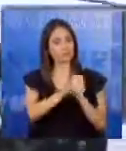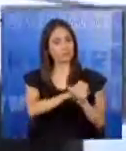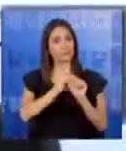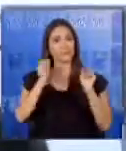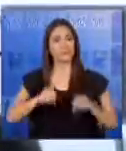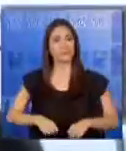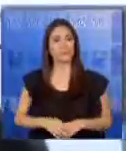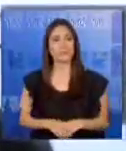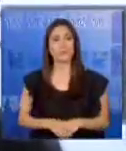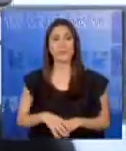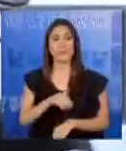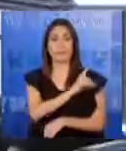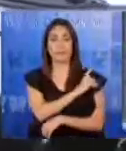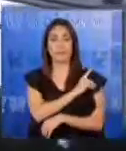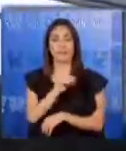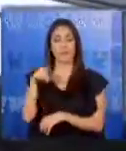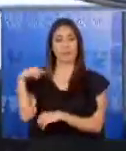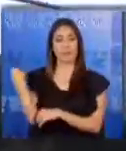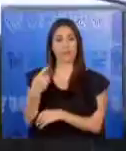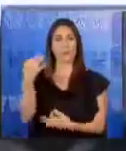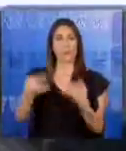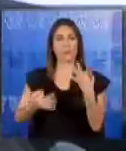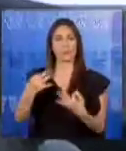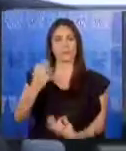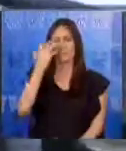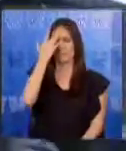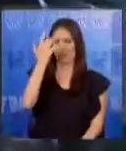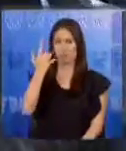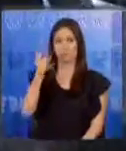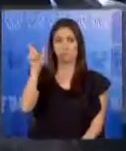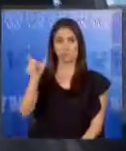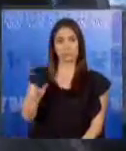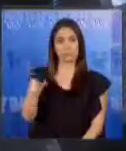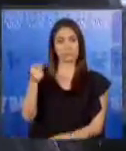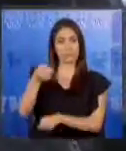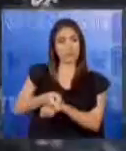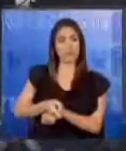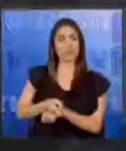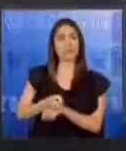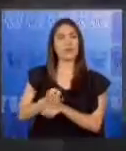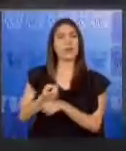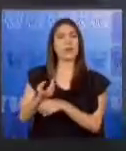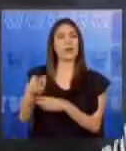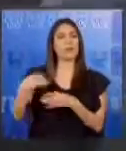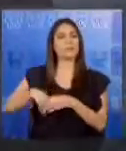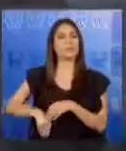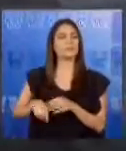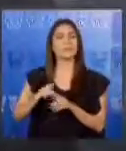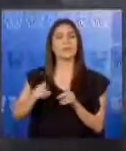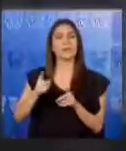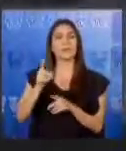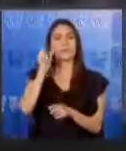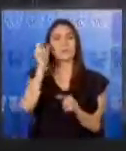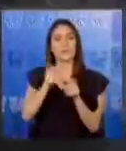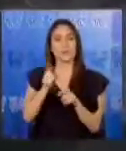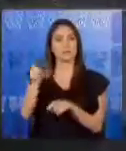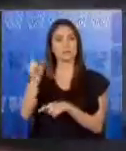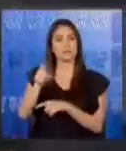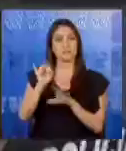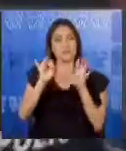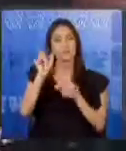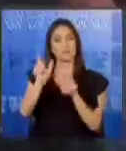de los involucrados rechazaron la acción de la jueza, pues Matamoros devolvió el dictamen abstentivo que habría emitido el fiscal a favor de